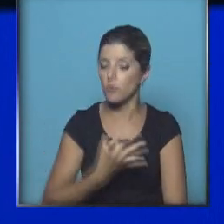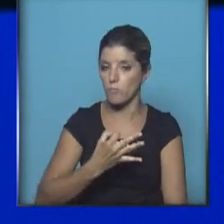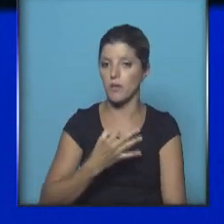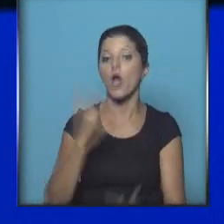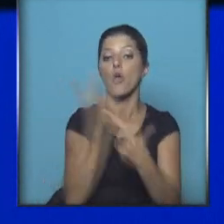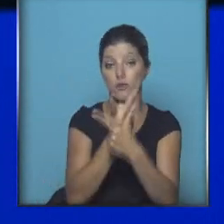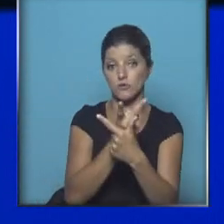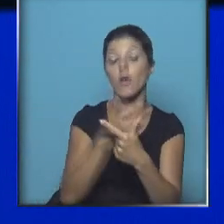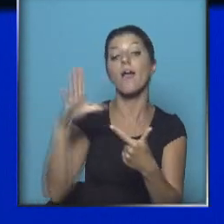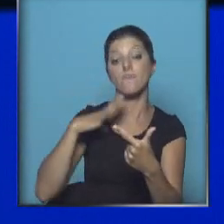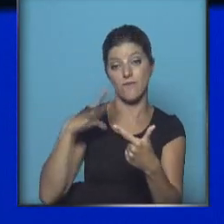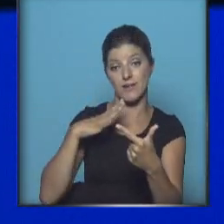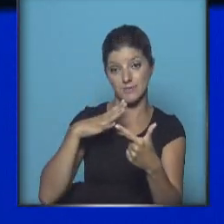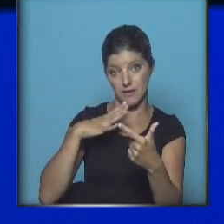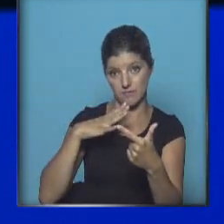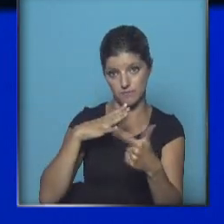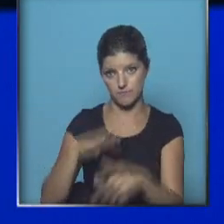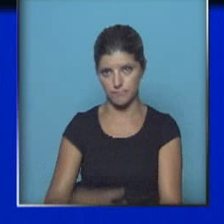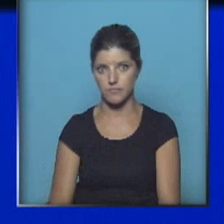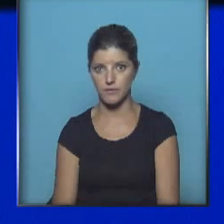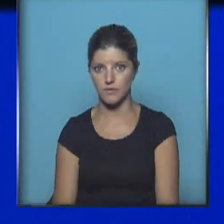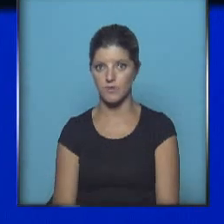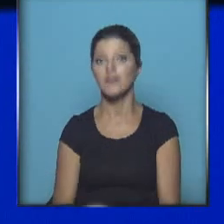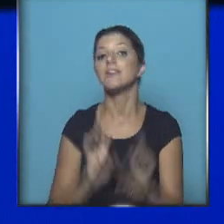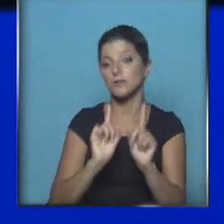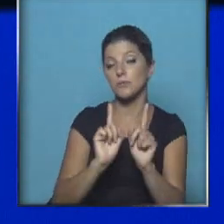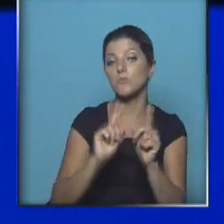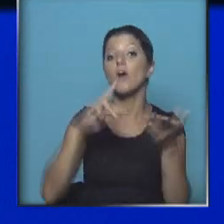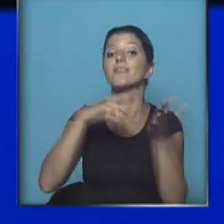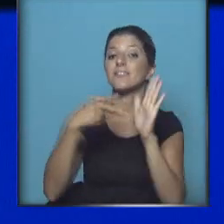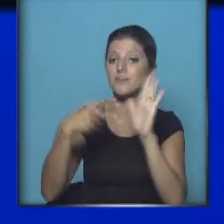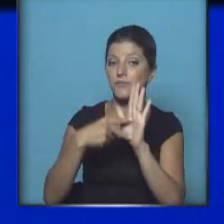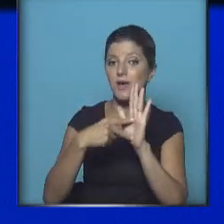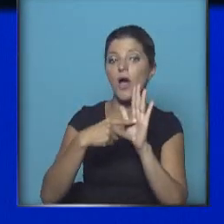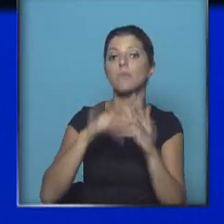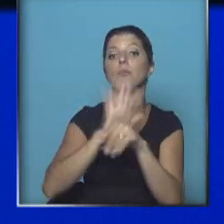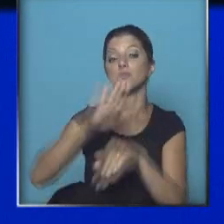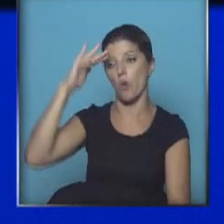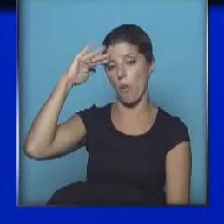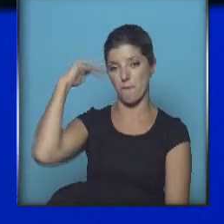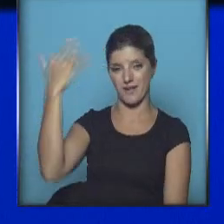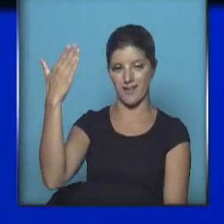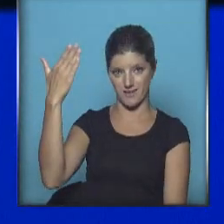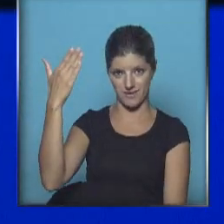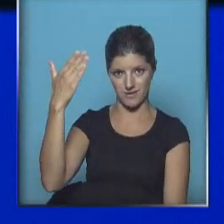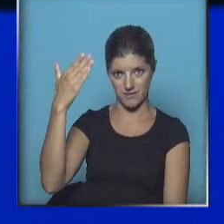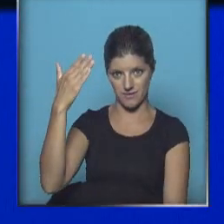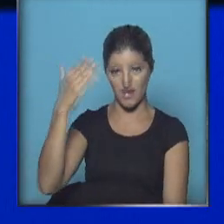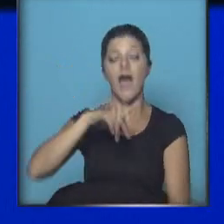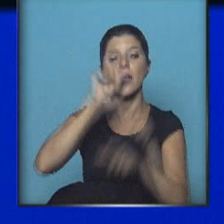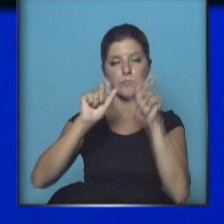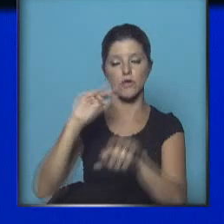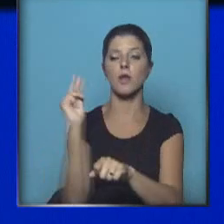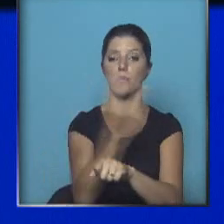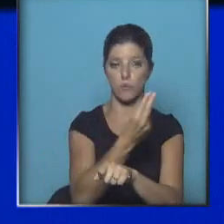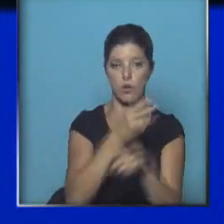esos compromisos que no ha cumplido. Y eso sería, un homenaje a las